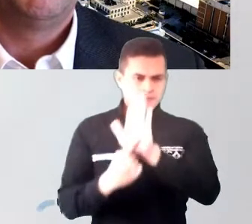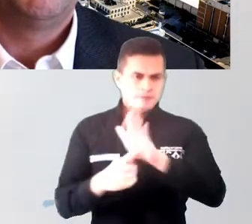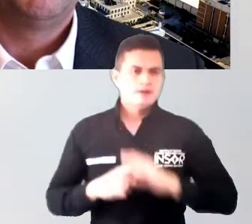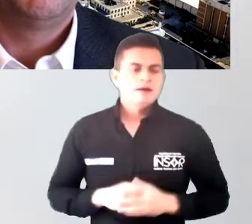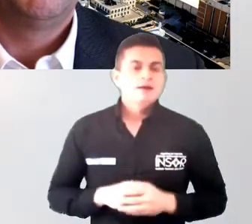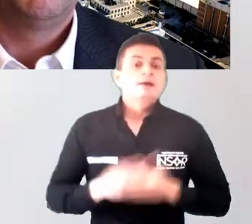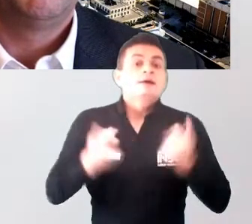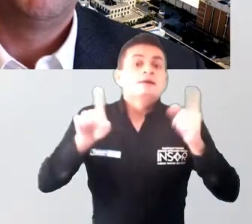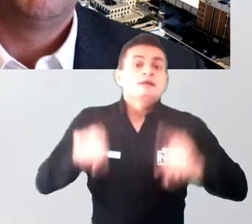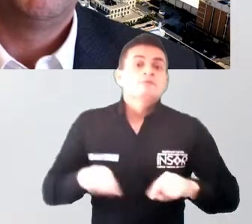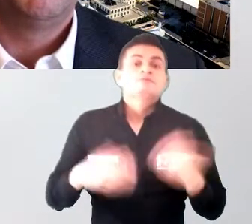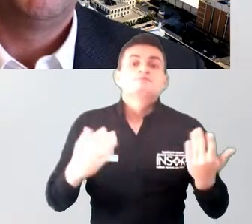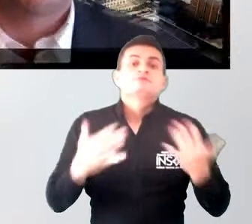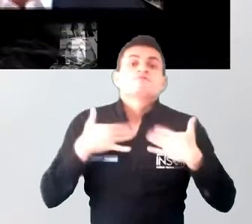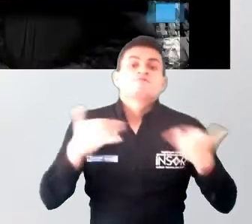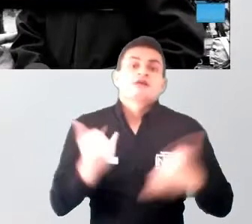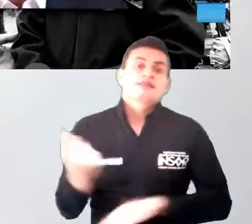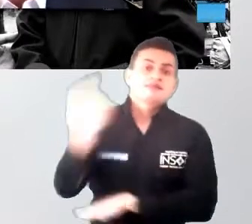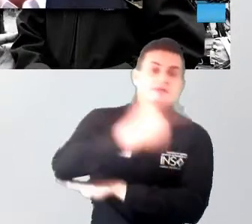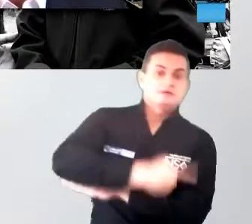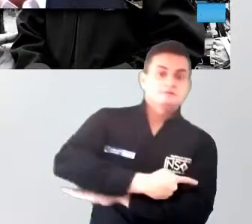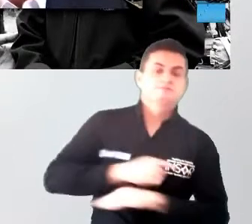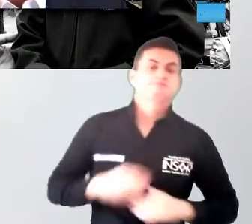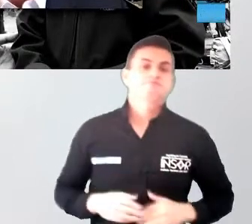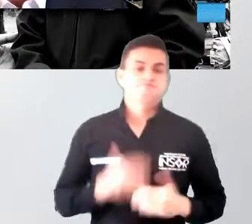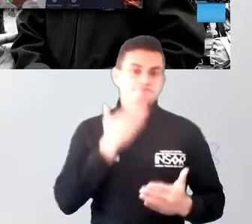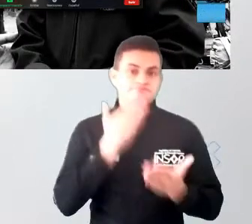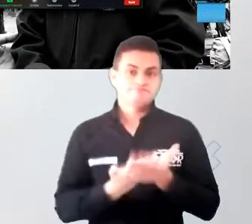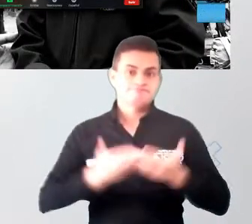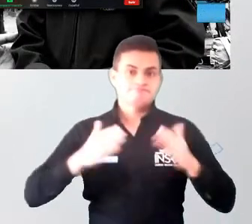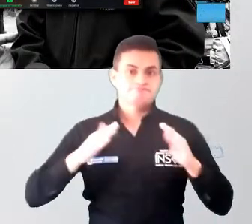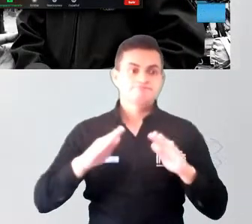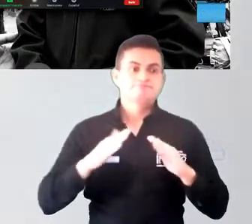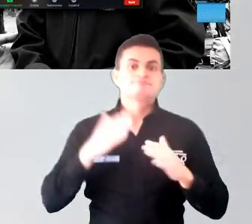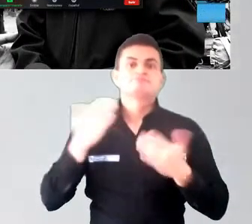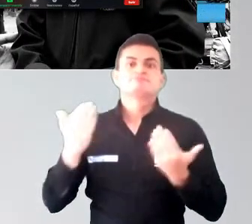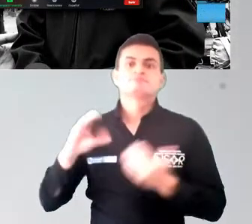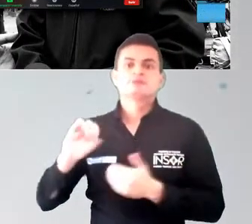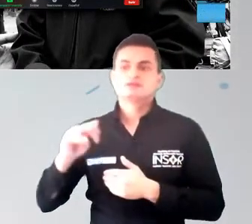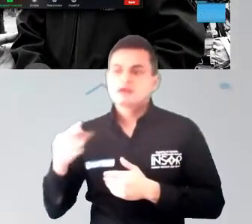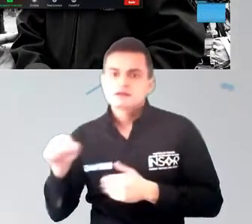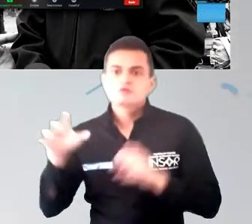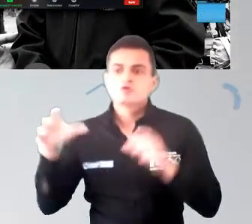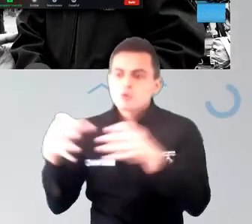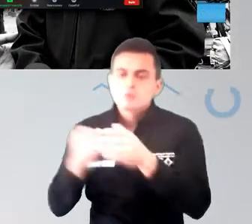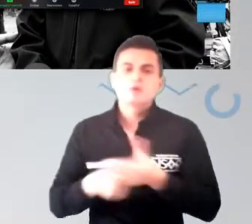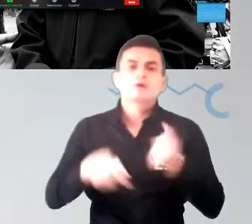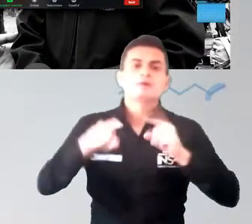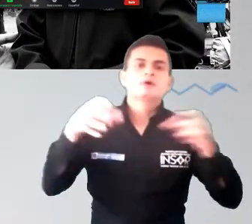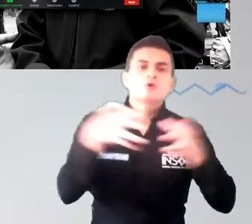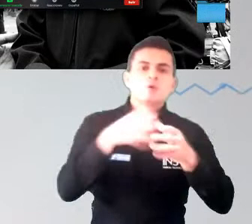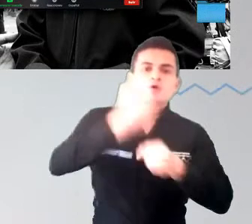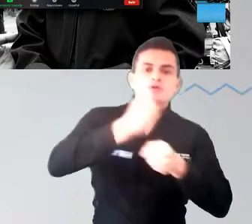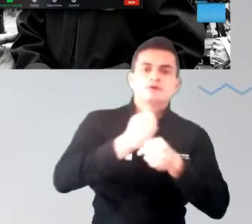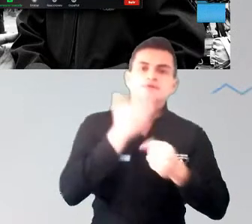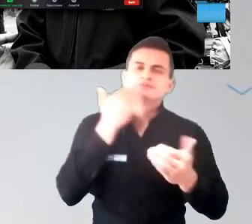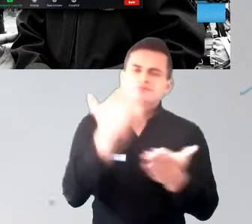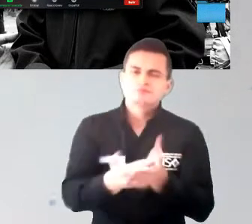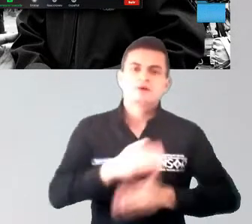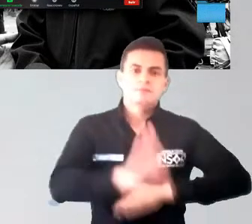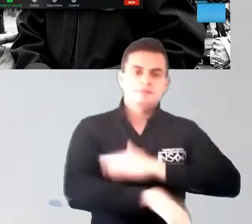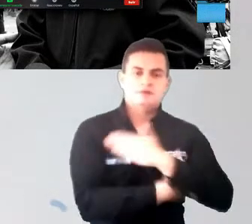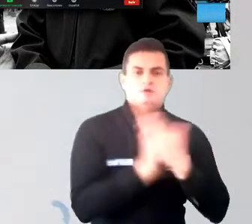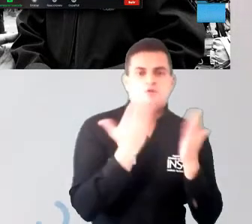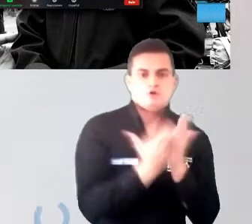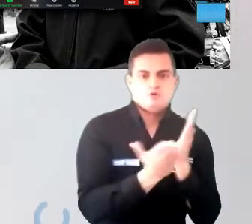un resto de día maravilloso. Gracias, Charles. Gracias al equipo que nos acompañó, al Ministerio de